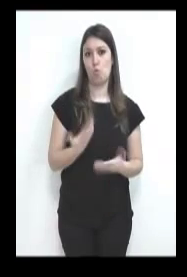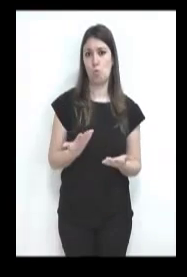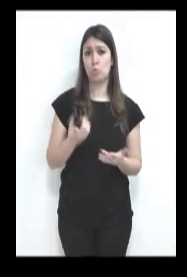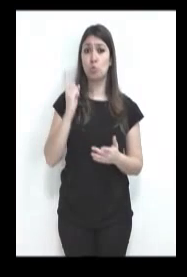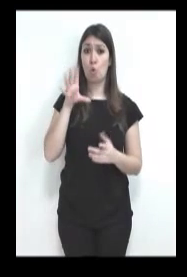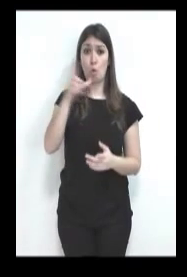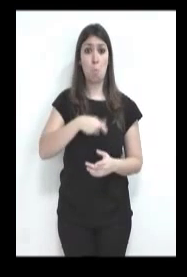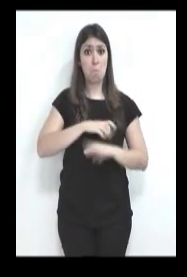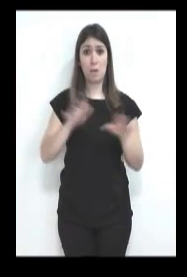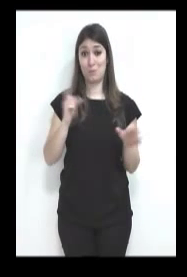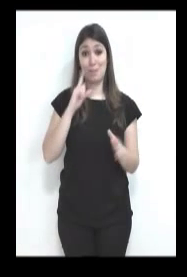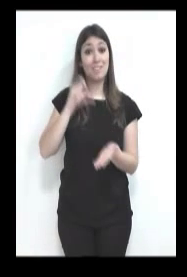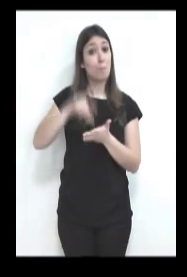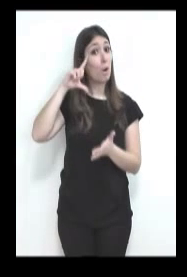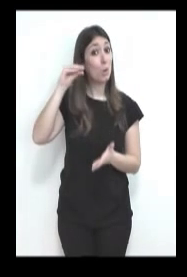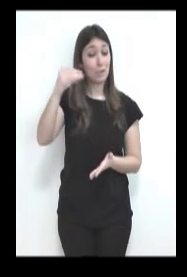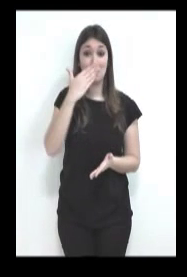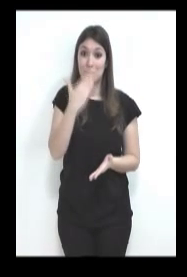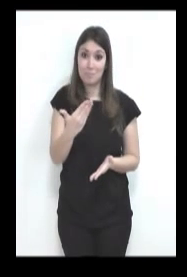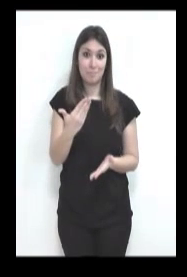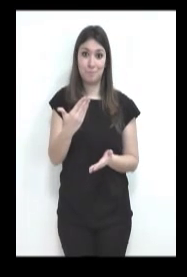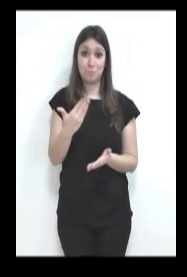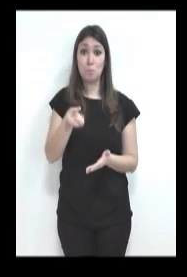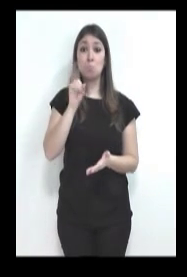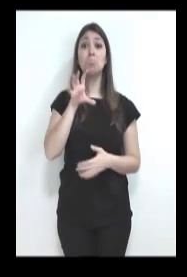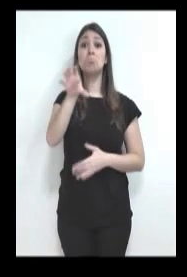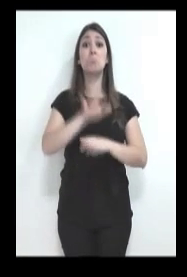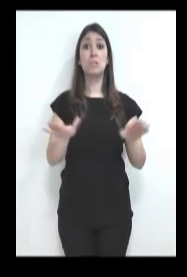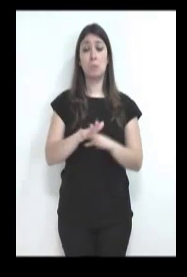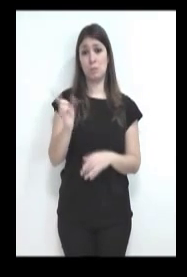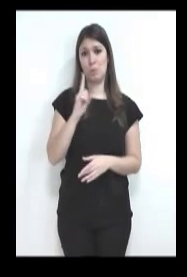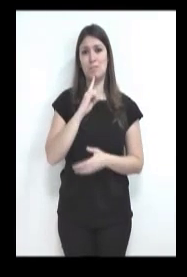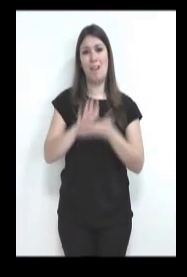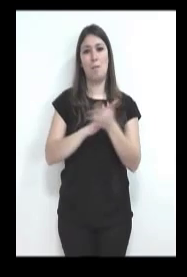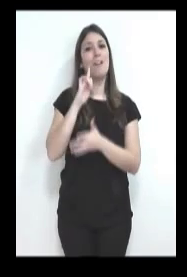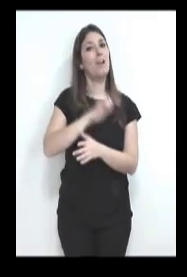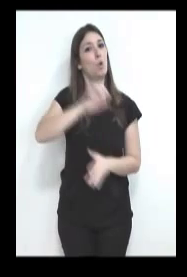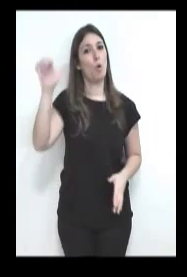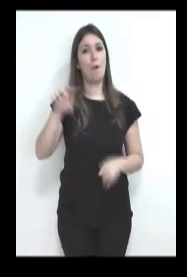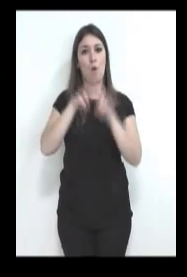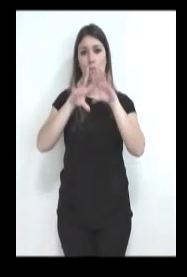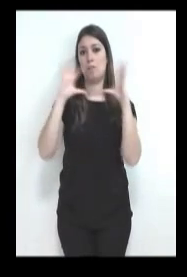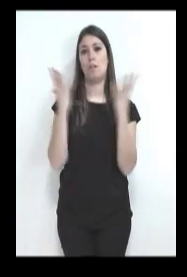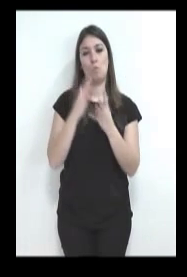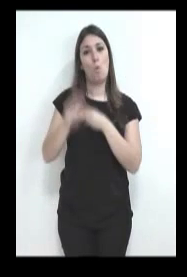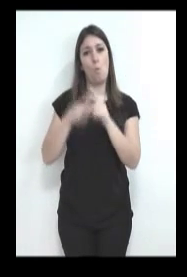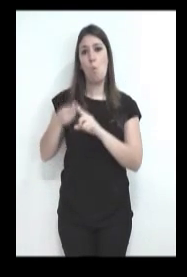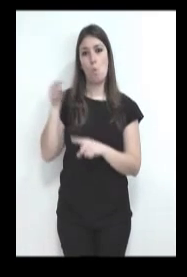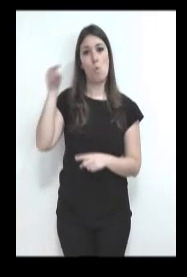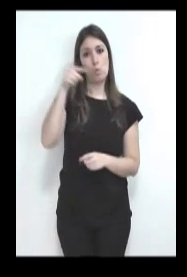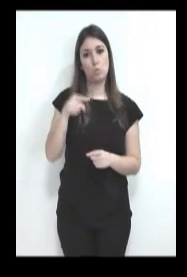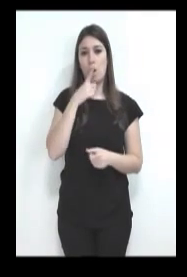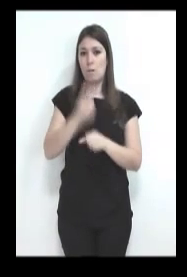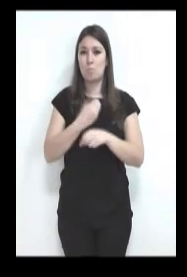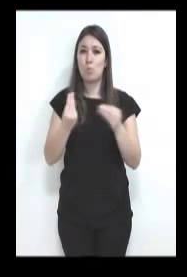nivel nacional. De hecho, las Smart Cities no tienen sentido a nivel solo nacional, sino que se trabaja a nivel europeo, internacional. Se está trabajando mucho